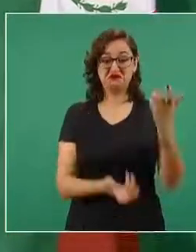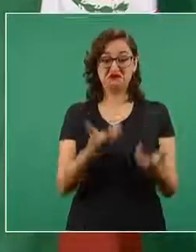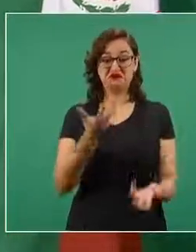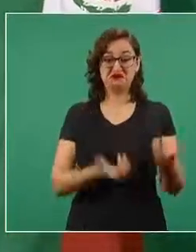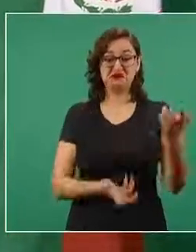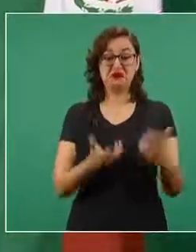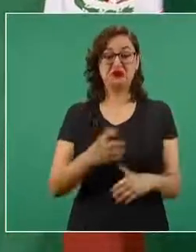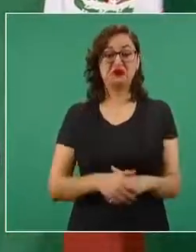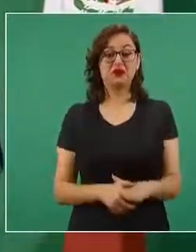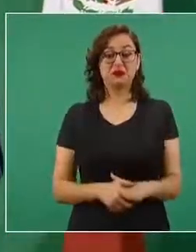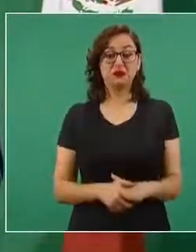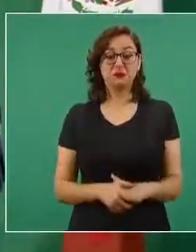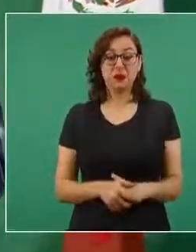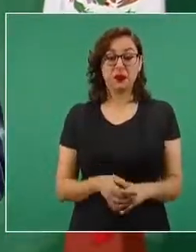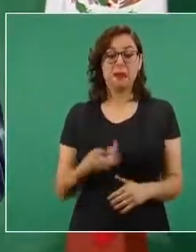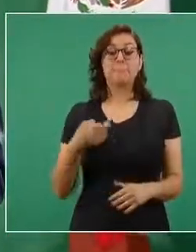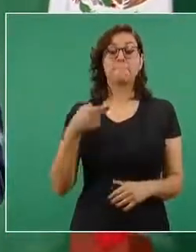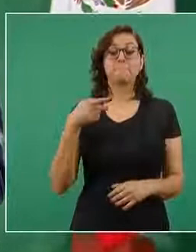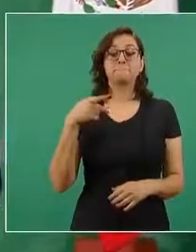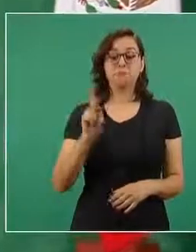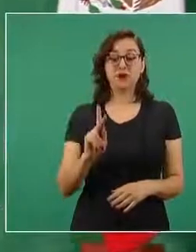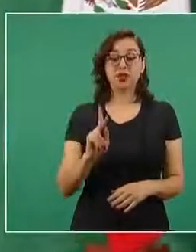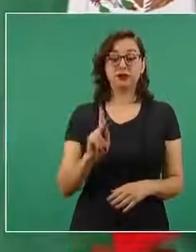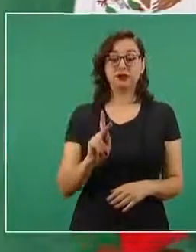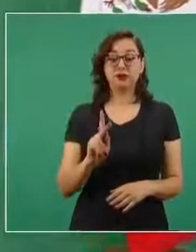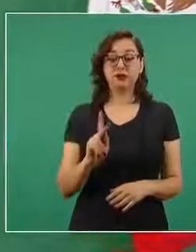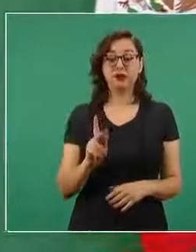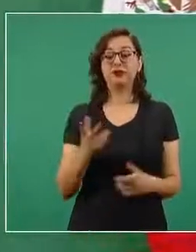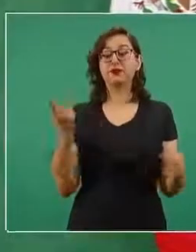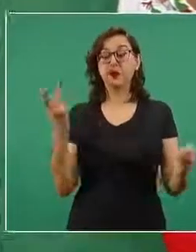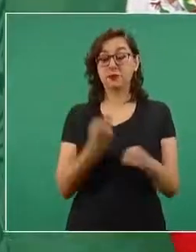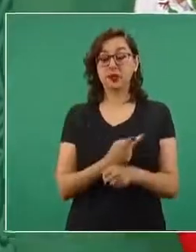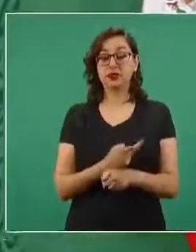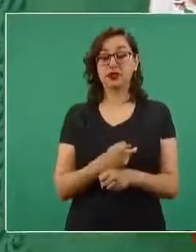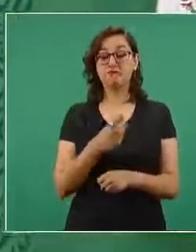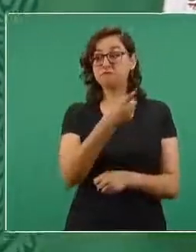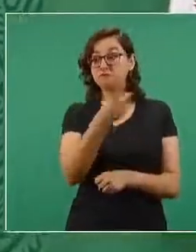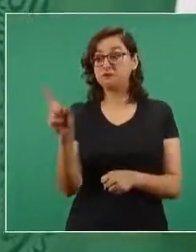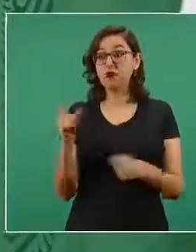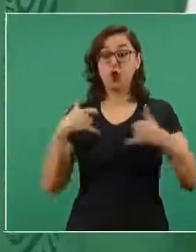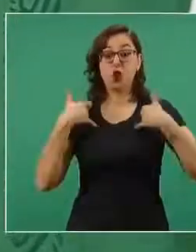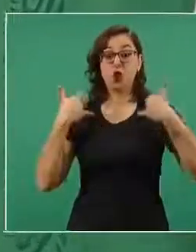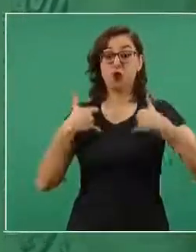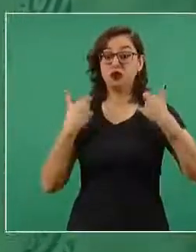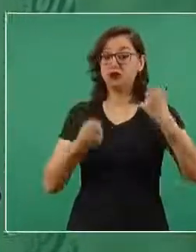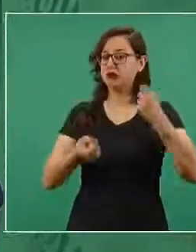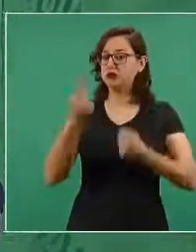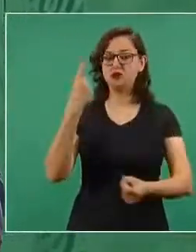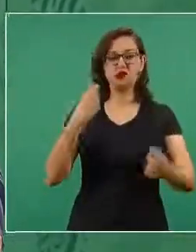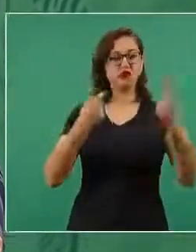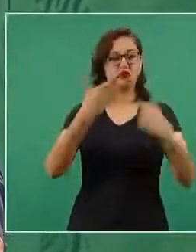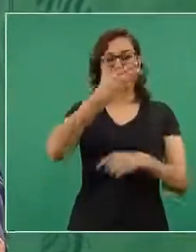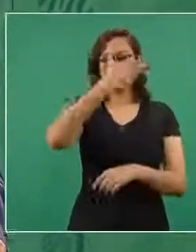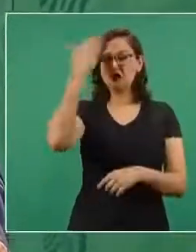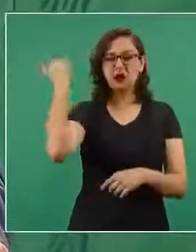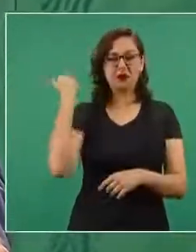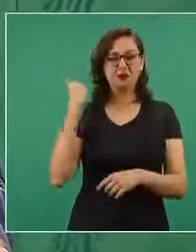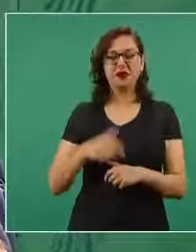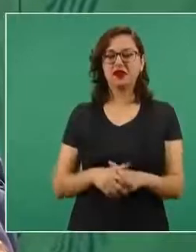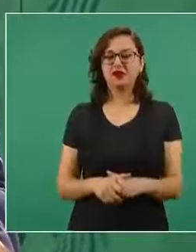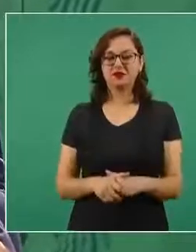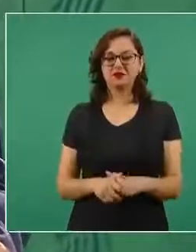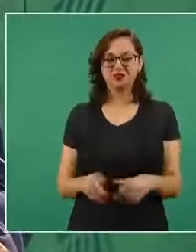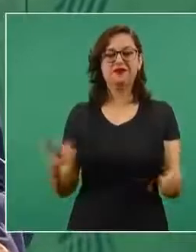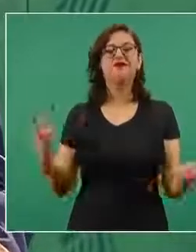pero sucedió algo que tampoco los jóvenes seguramente saben, que antes de